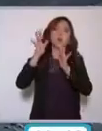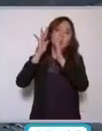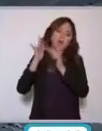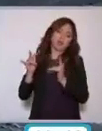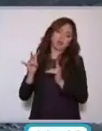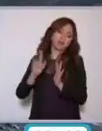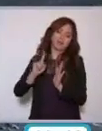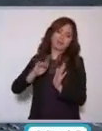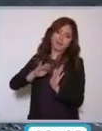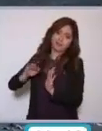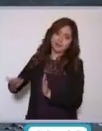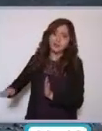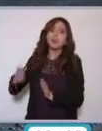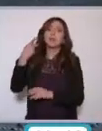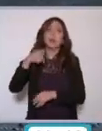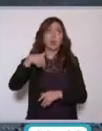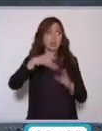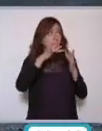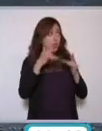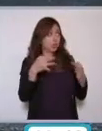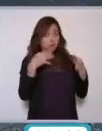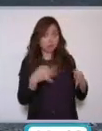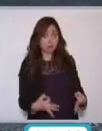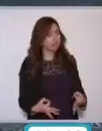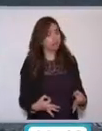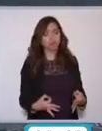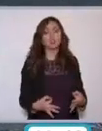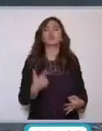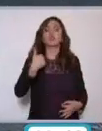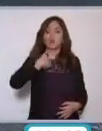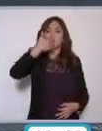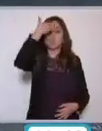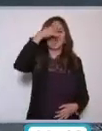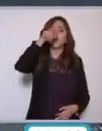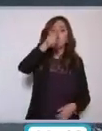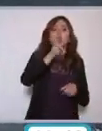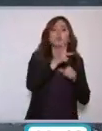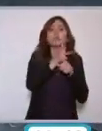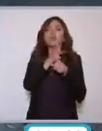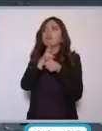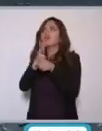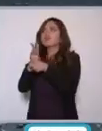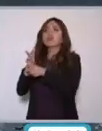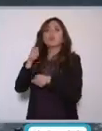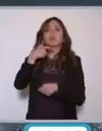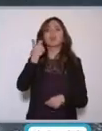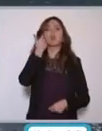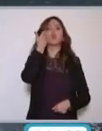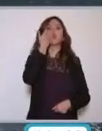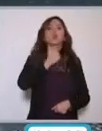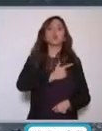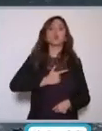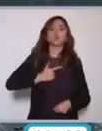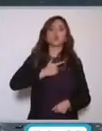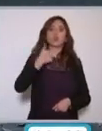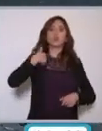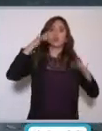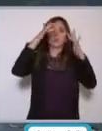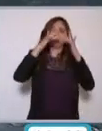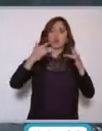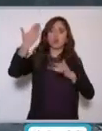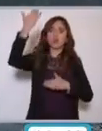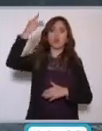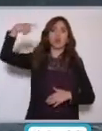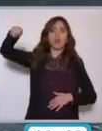es París, tío Alberto. Yo sé que usted tiene ese espíritu afrancesadón de la época de